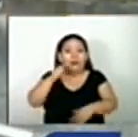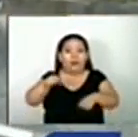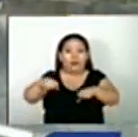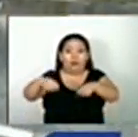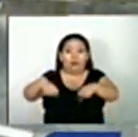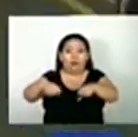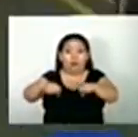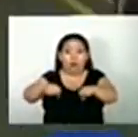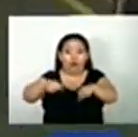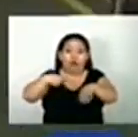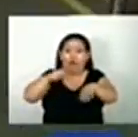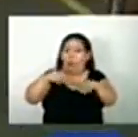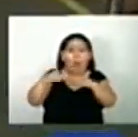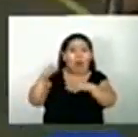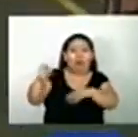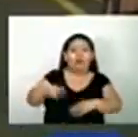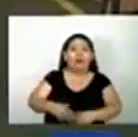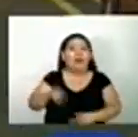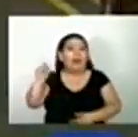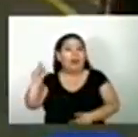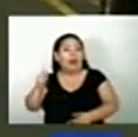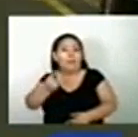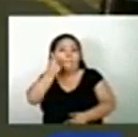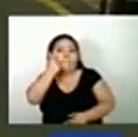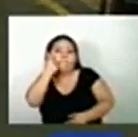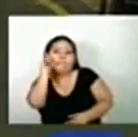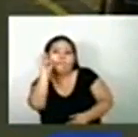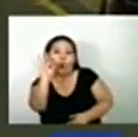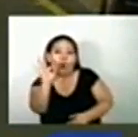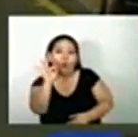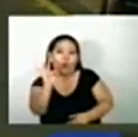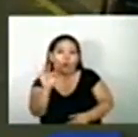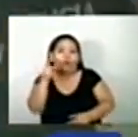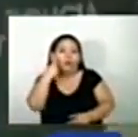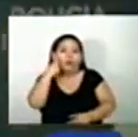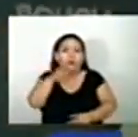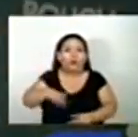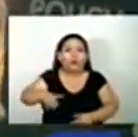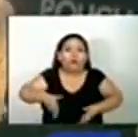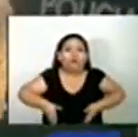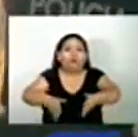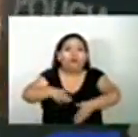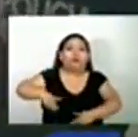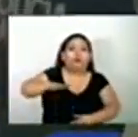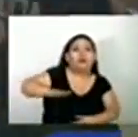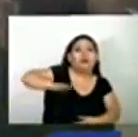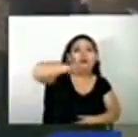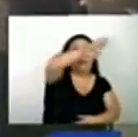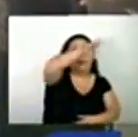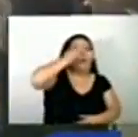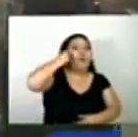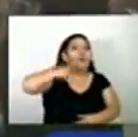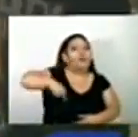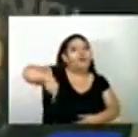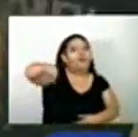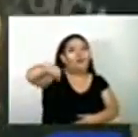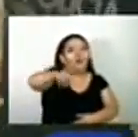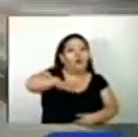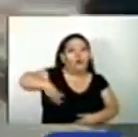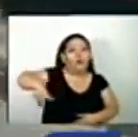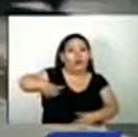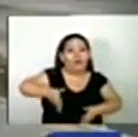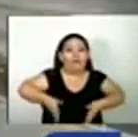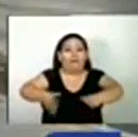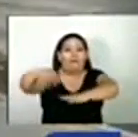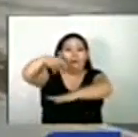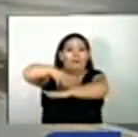a mí, yo casi lo golpeo. Es el relato de un testigo que circulaba sobre la autopista a Comalapa en el sentido que conduce hacia el Boulevard de los